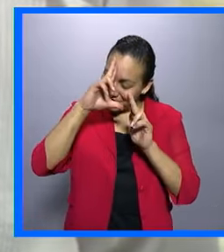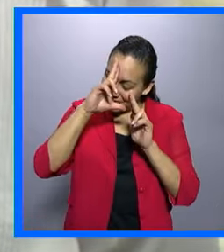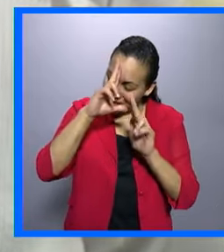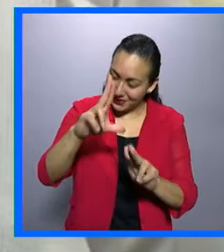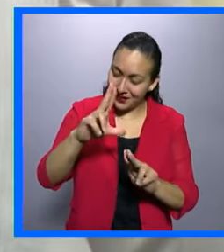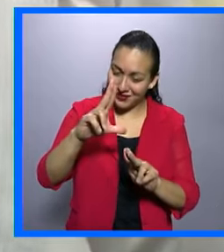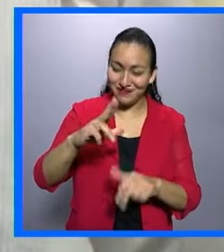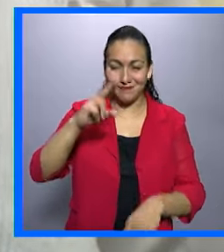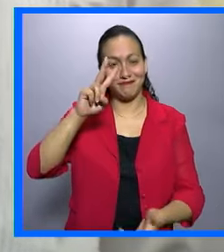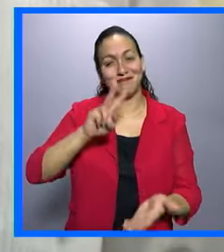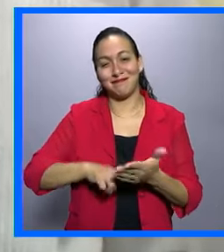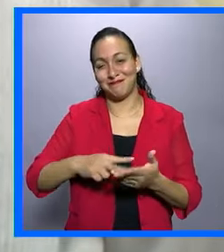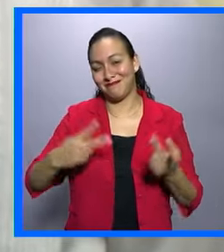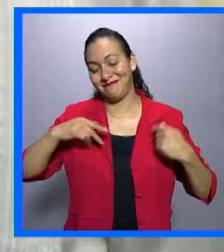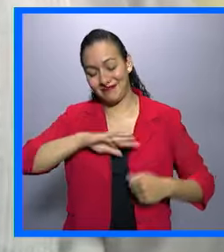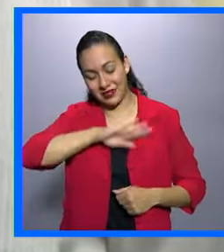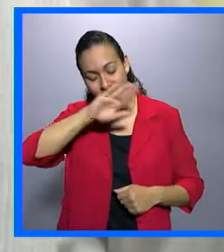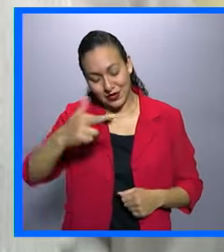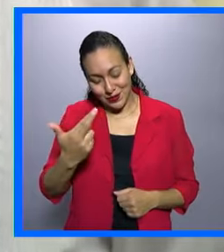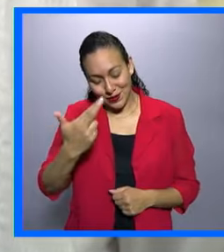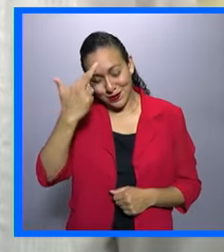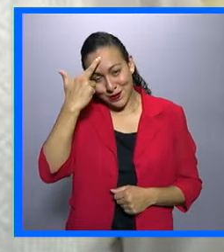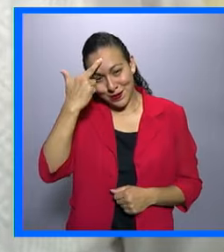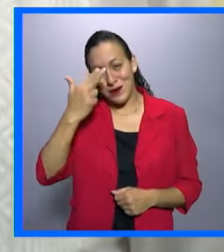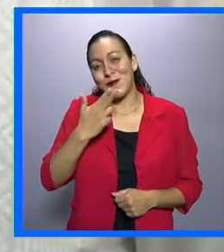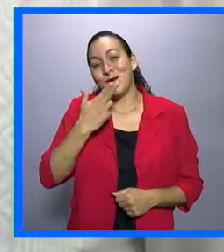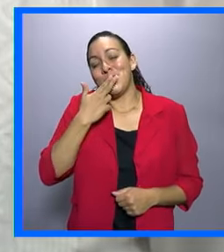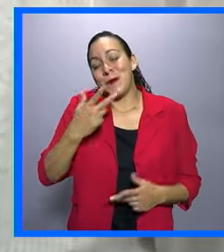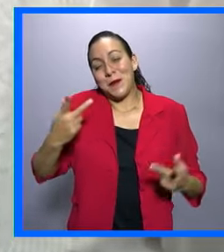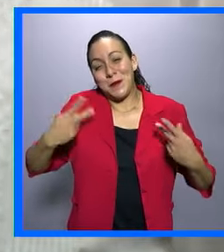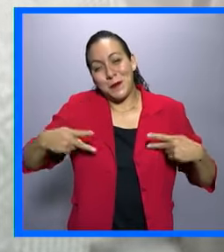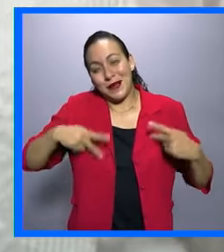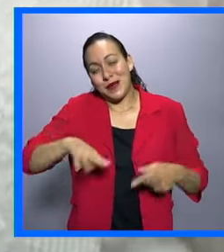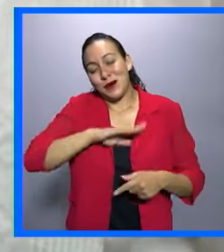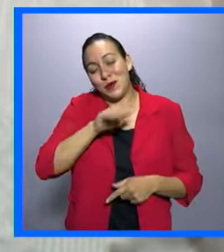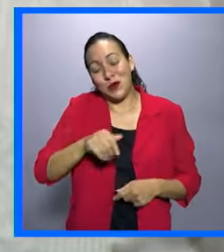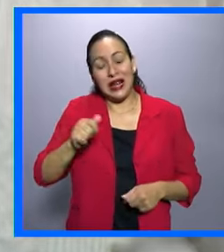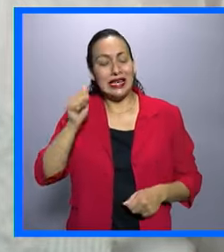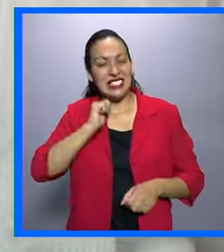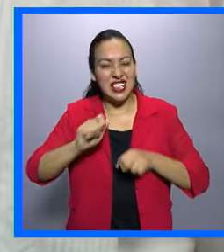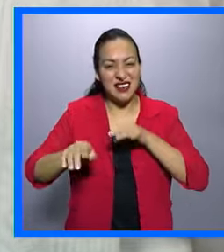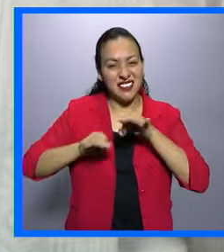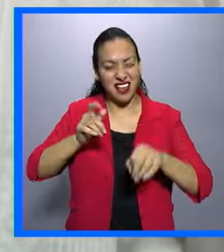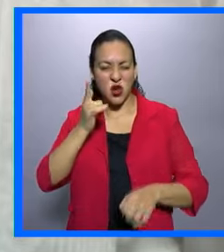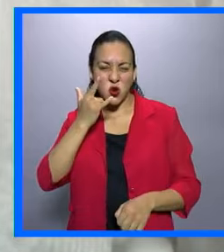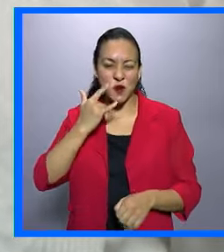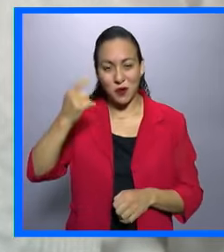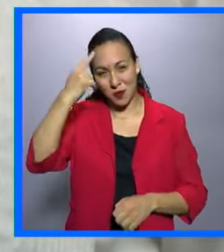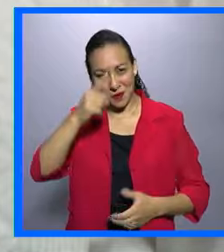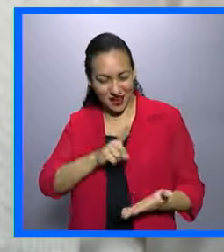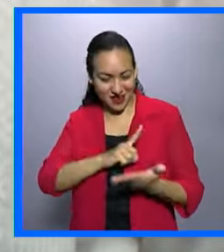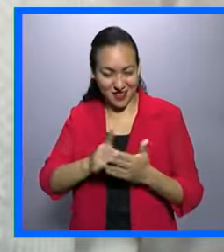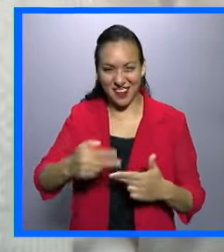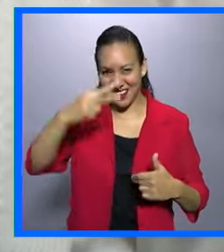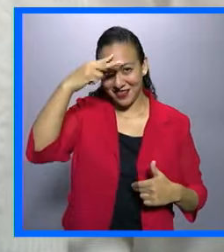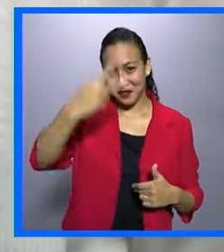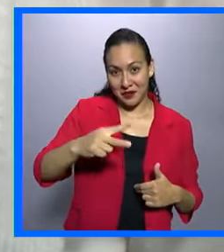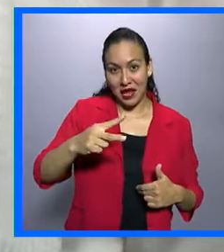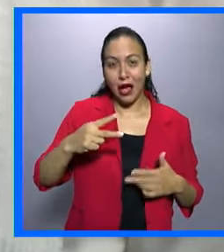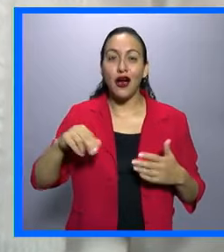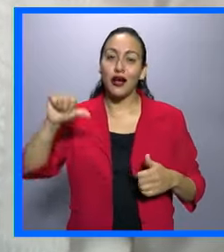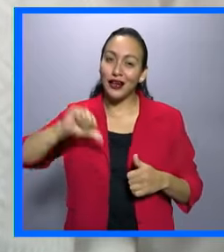reivindicar nuestro origen con nuestro corazón nos llena de alegría y de contento. Y qué bueno